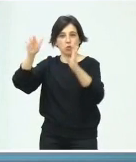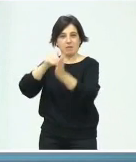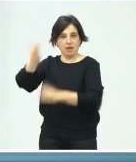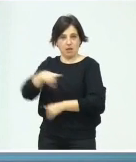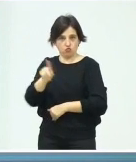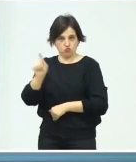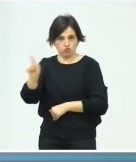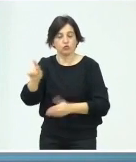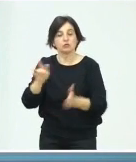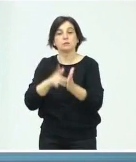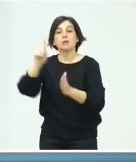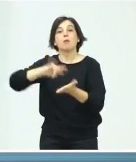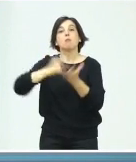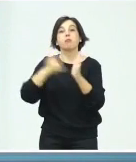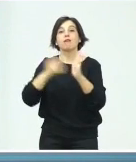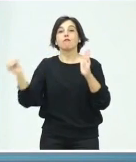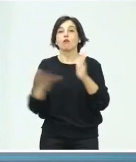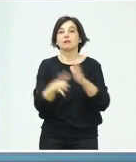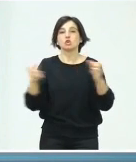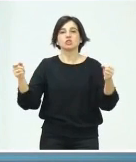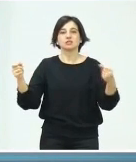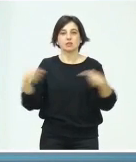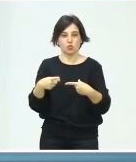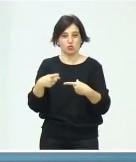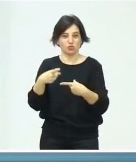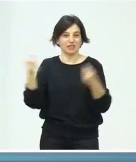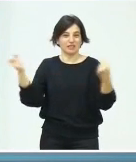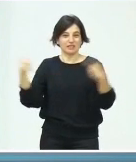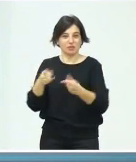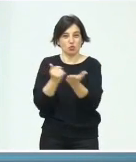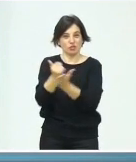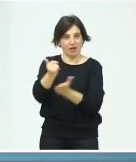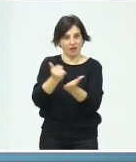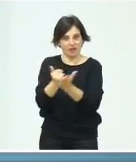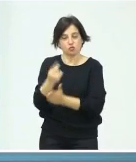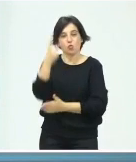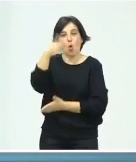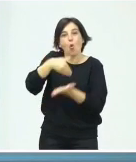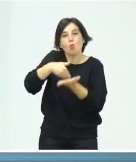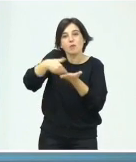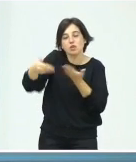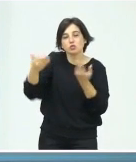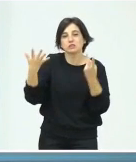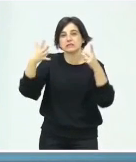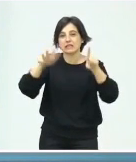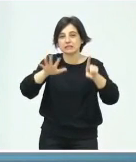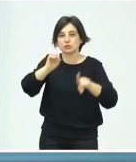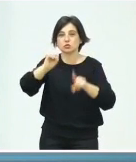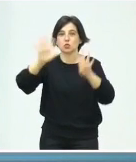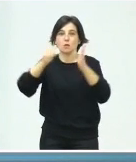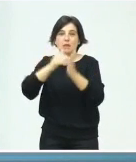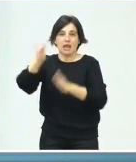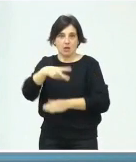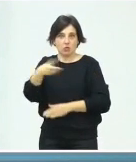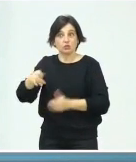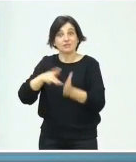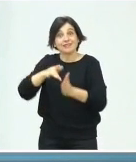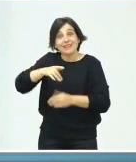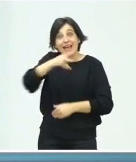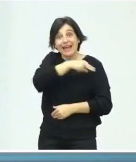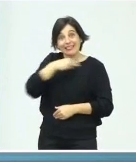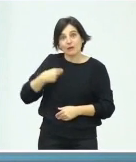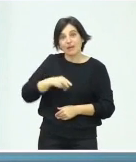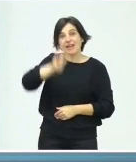Incrementamos el plan de fomento de los seguros agrarios con una dotación de 1.620.000 euros. Cantabria es la